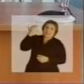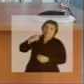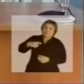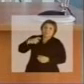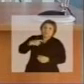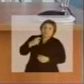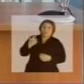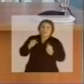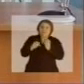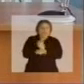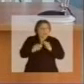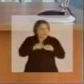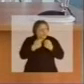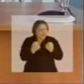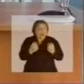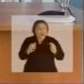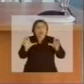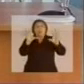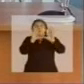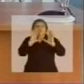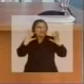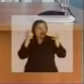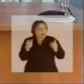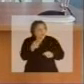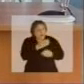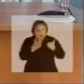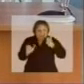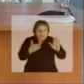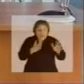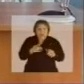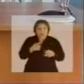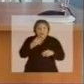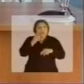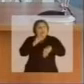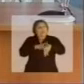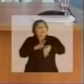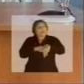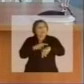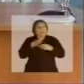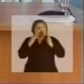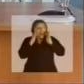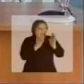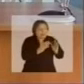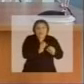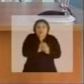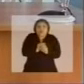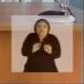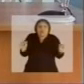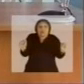sociedad, porque tal vez en su tiempo no pudimos